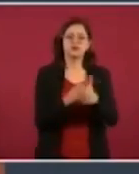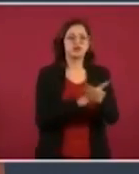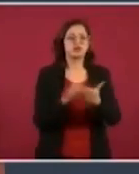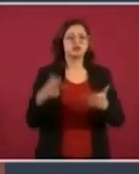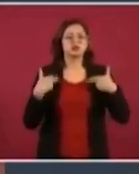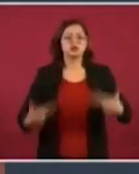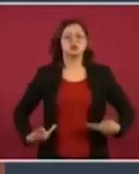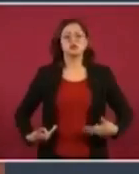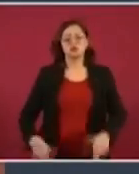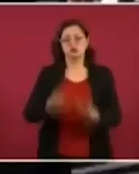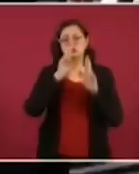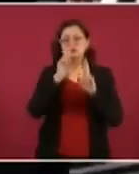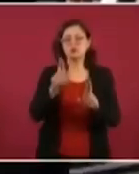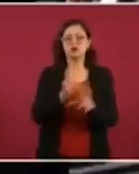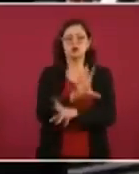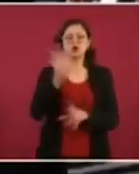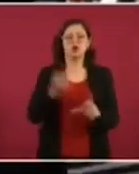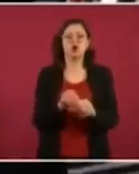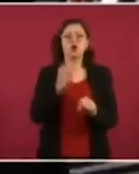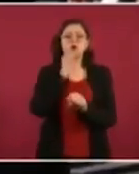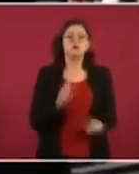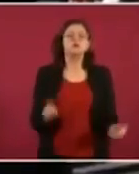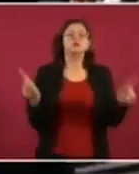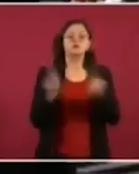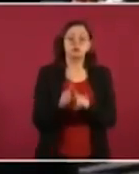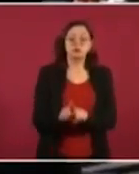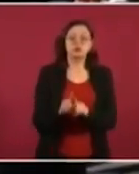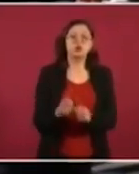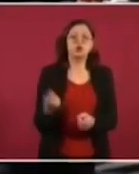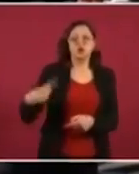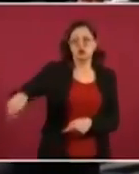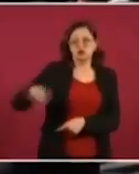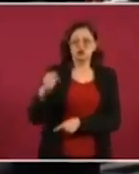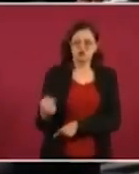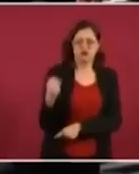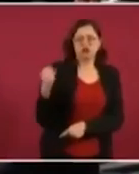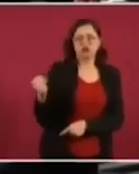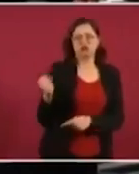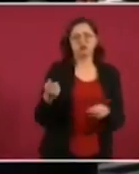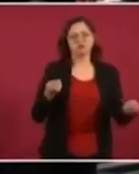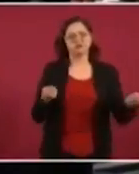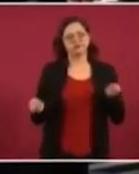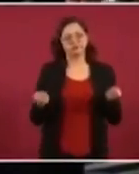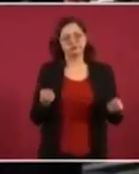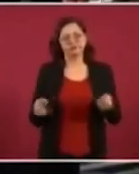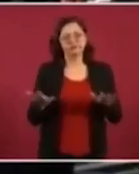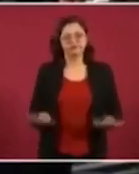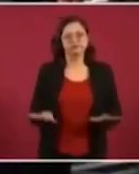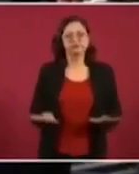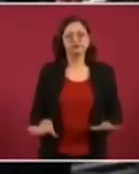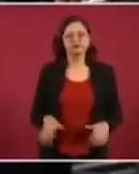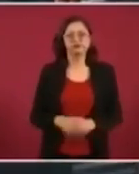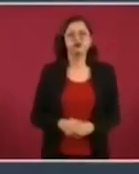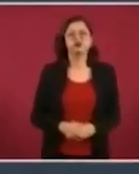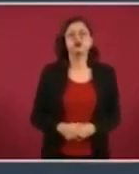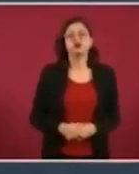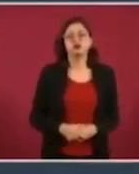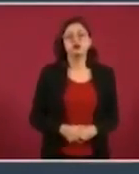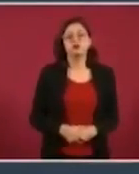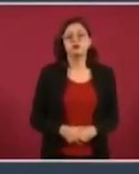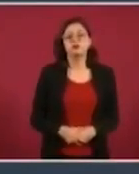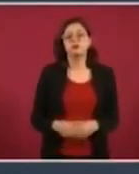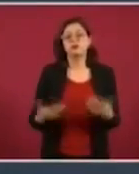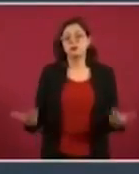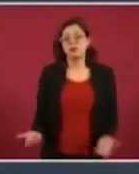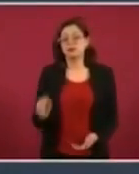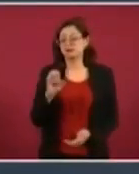los derechos humanos y con el uso regulado de la fuerza. La lealtad de las Fuerzas